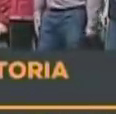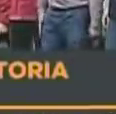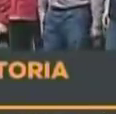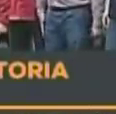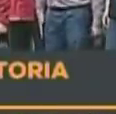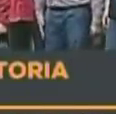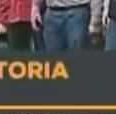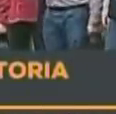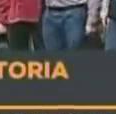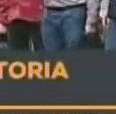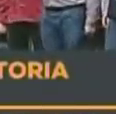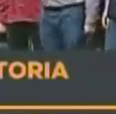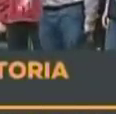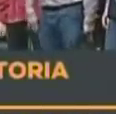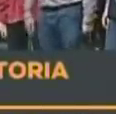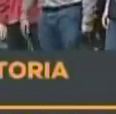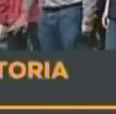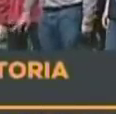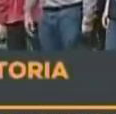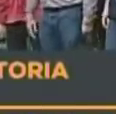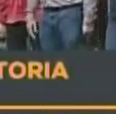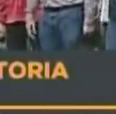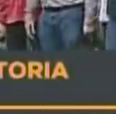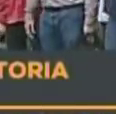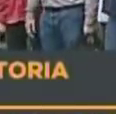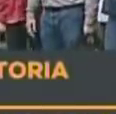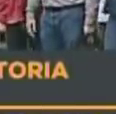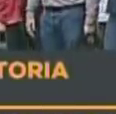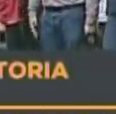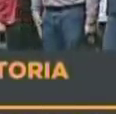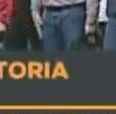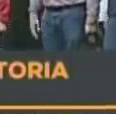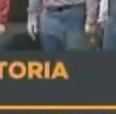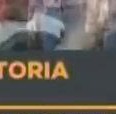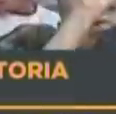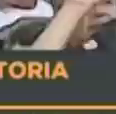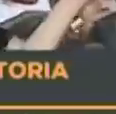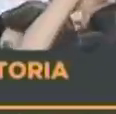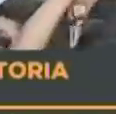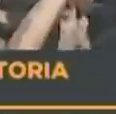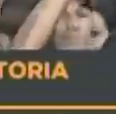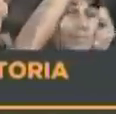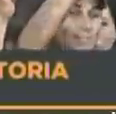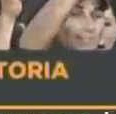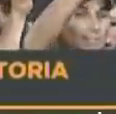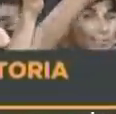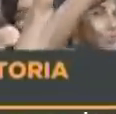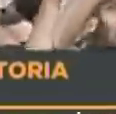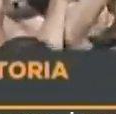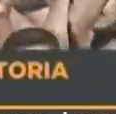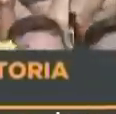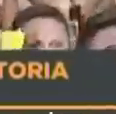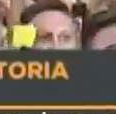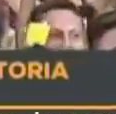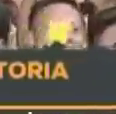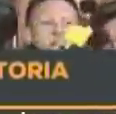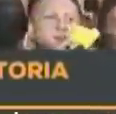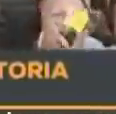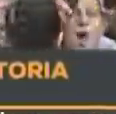mayo, como lo estipula entonces el Consejo Nacional Electoral. Vamos a dejarlo entonces a ustedes con palabras de las personas que están